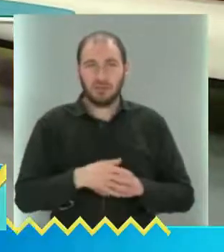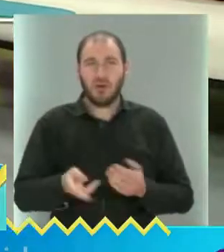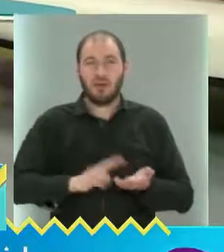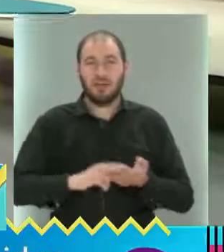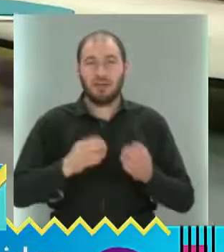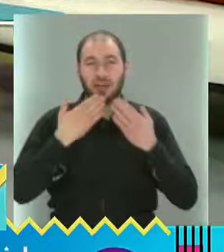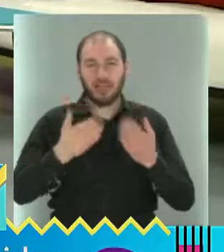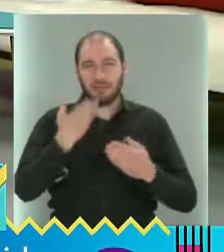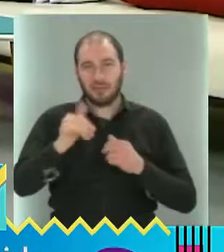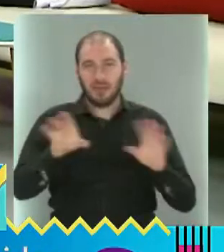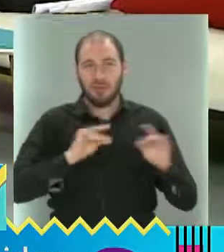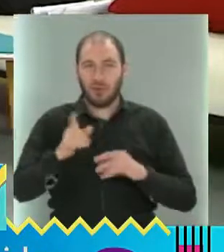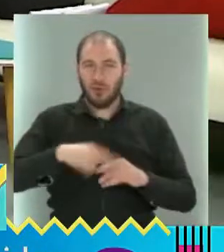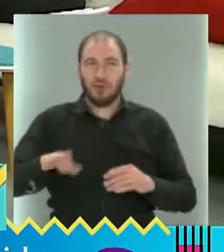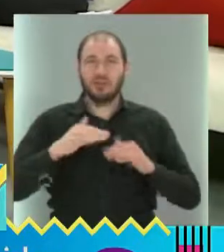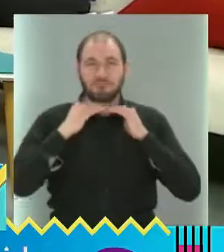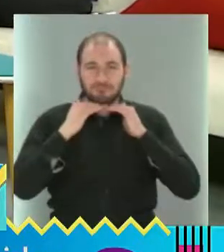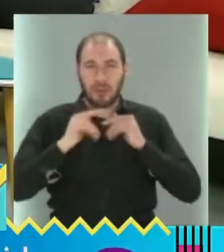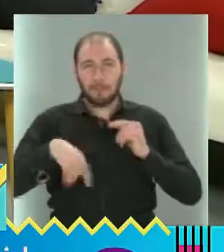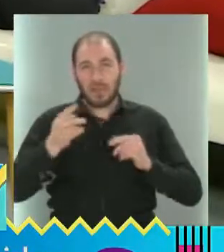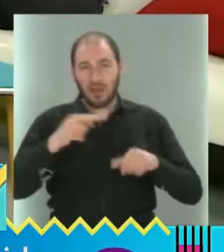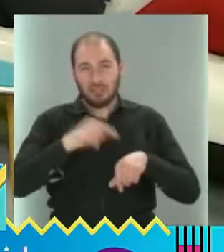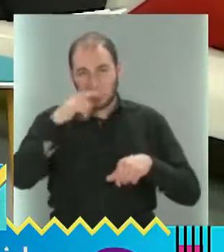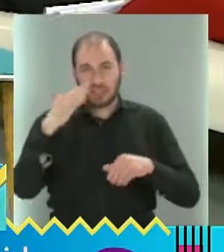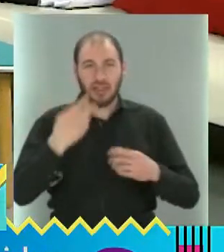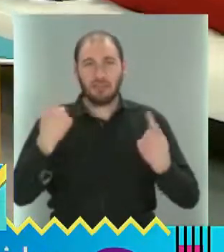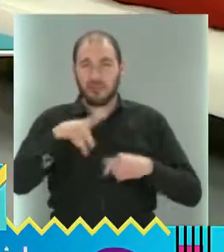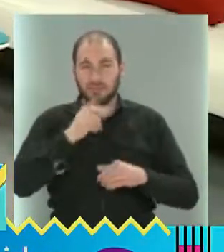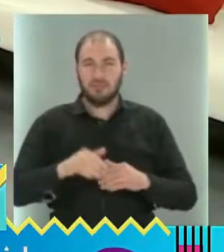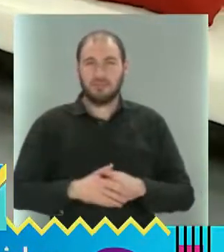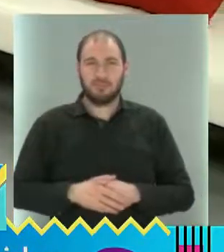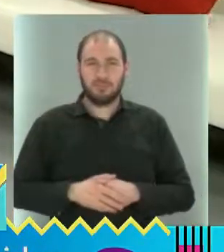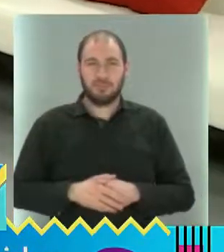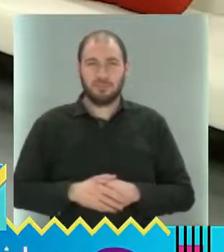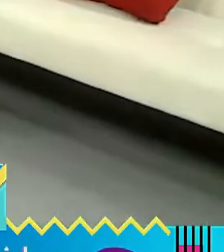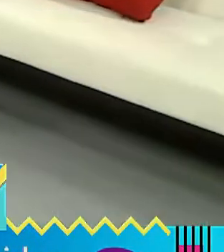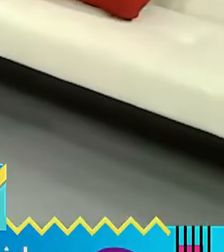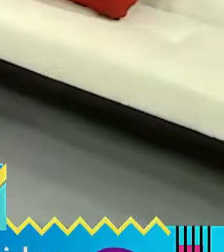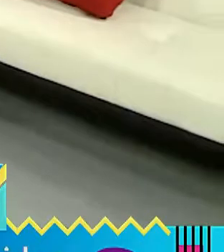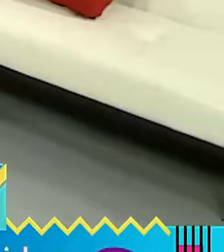Nuevamente gracias a nuestros invitados y a ustedes por estar ahí. Mañana a las 19, un nuevo Distintos Parecidos. Chau, chau.